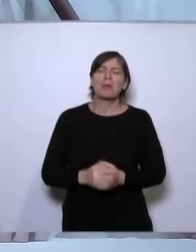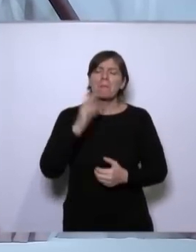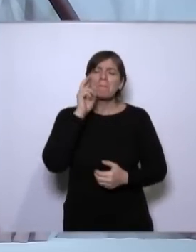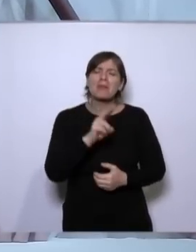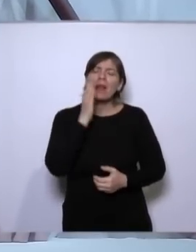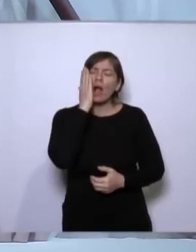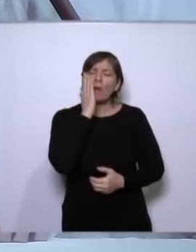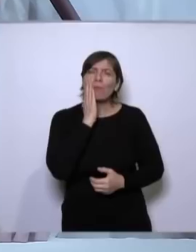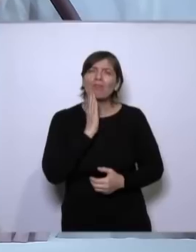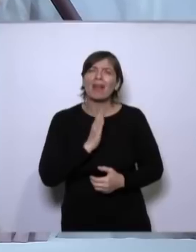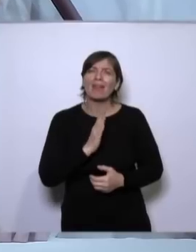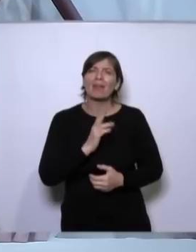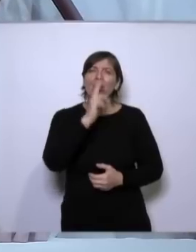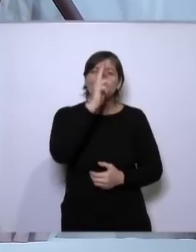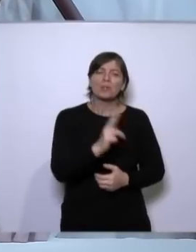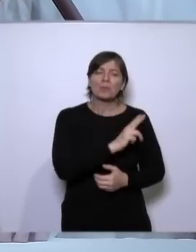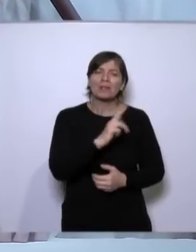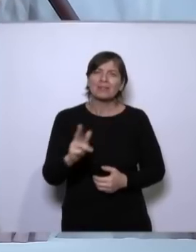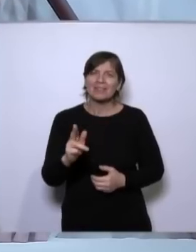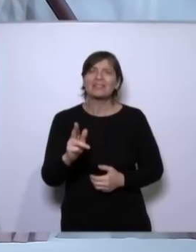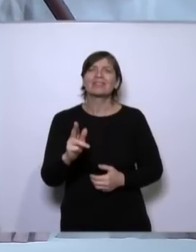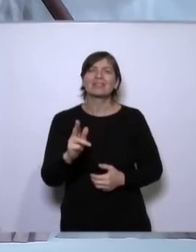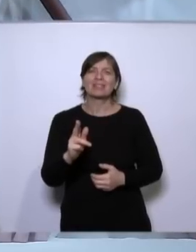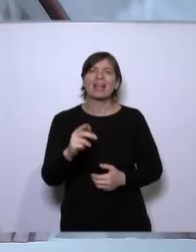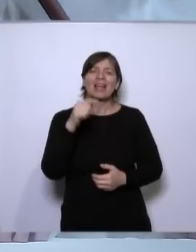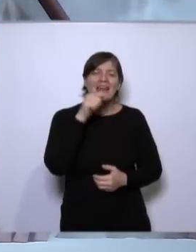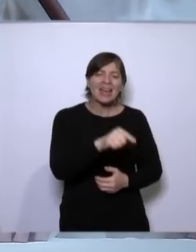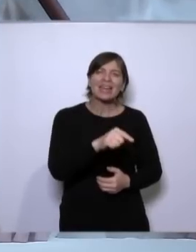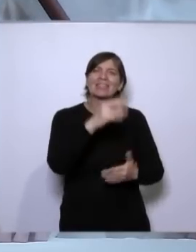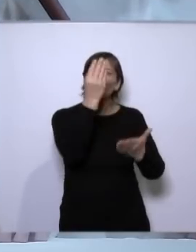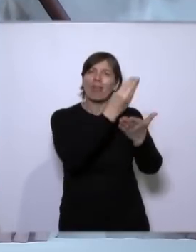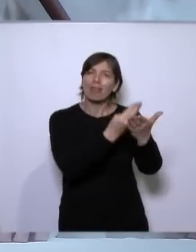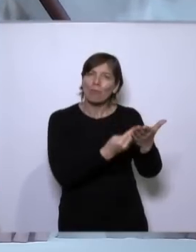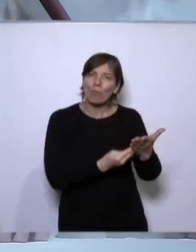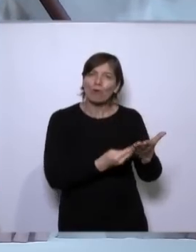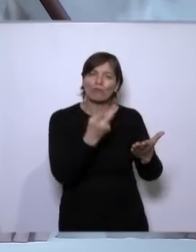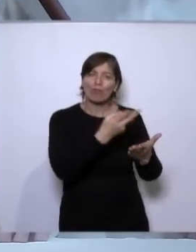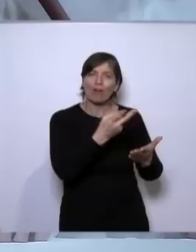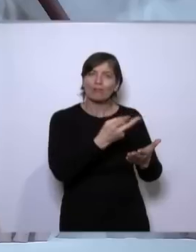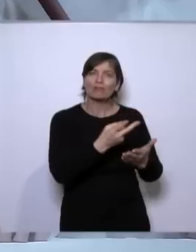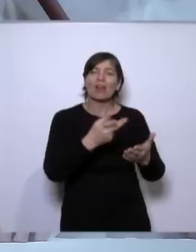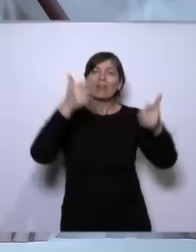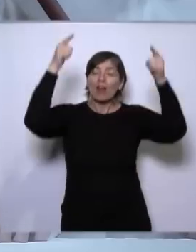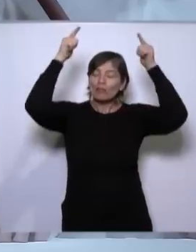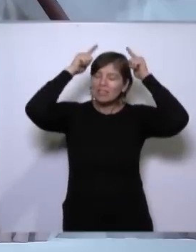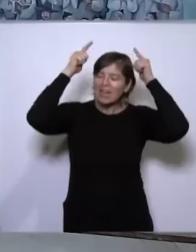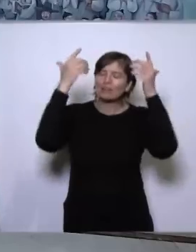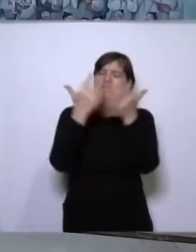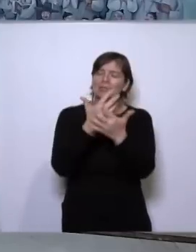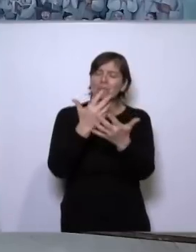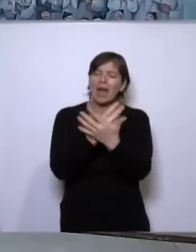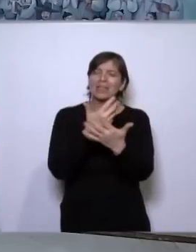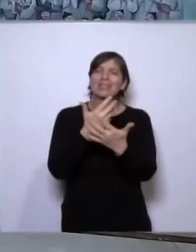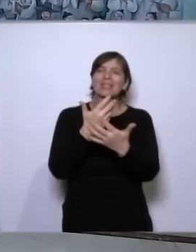mira con bondad y bendice estas imágenes de los santos